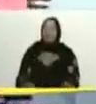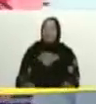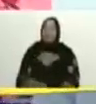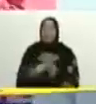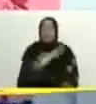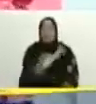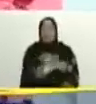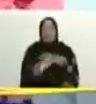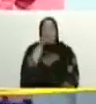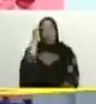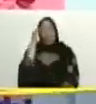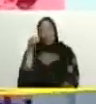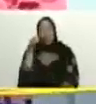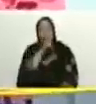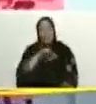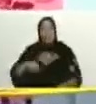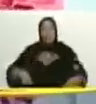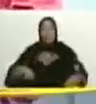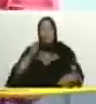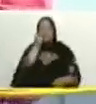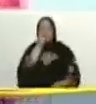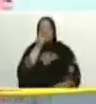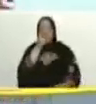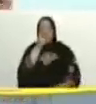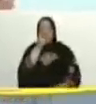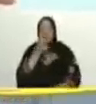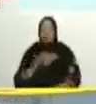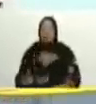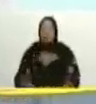Fortalecer la milicia nacional bolivariana.